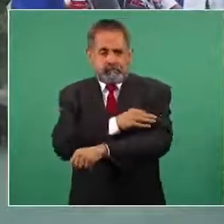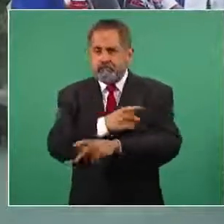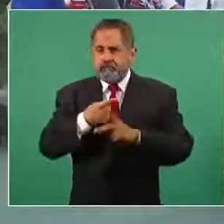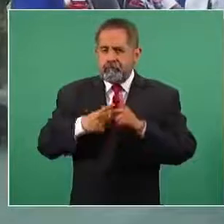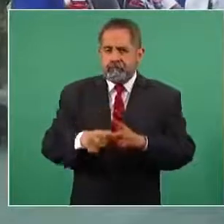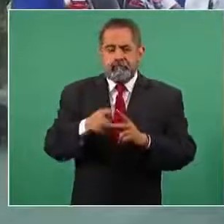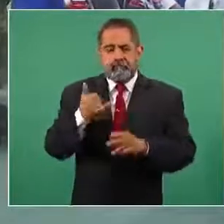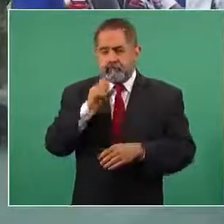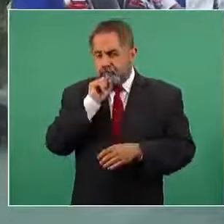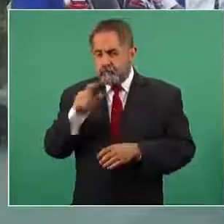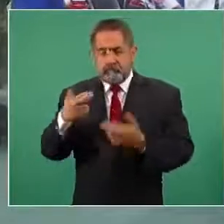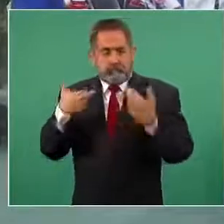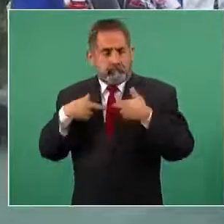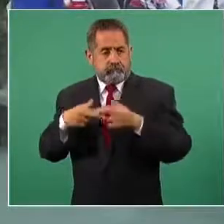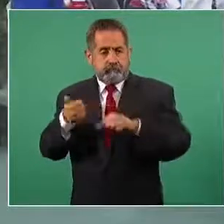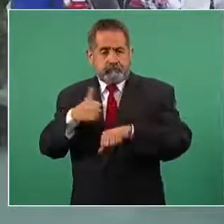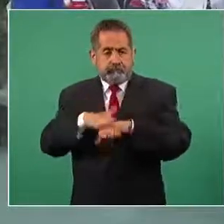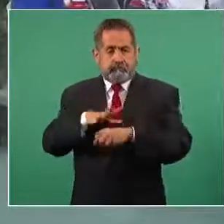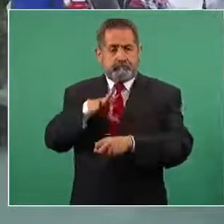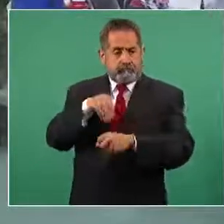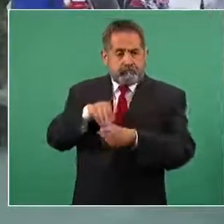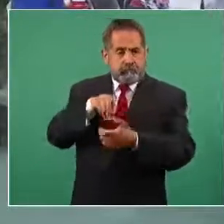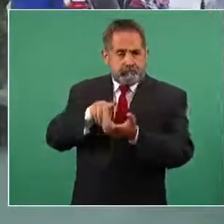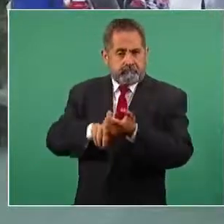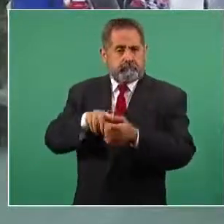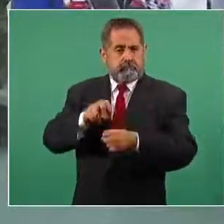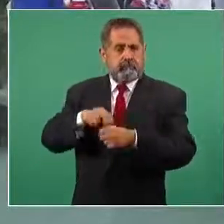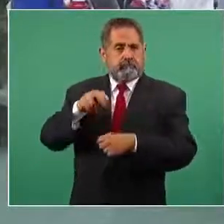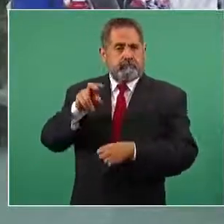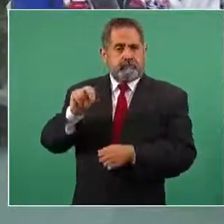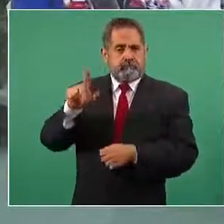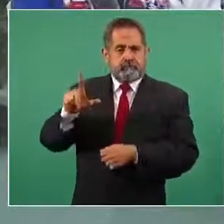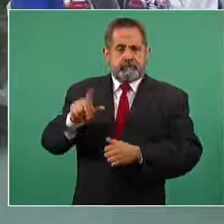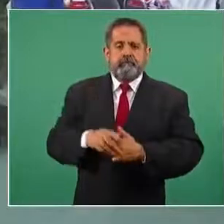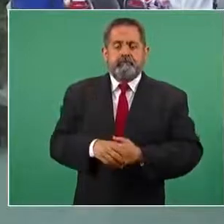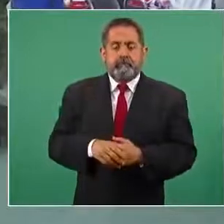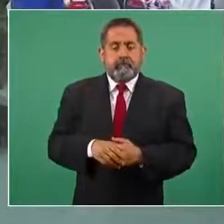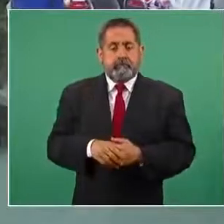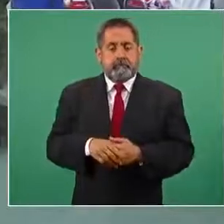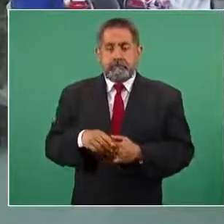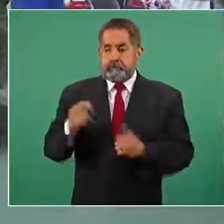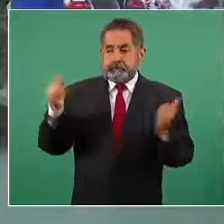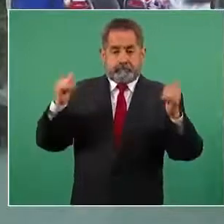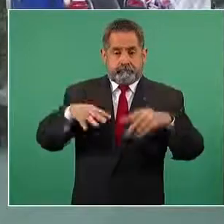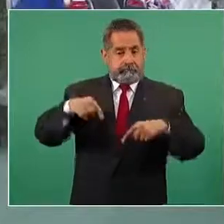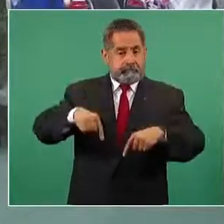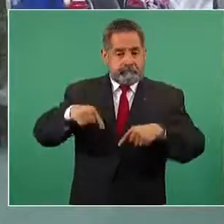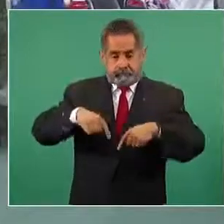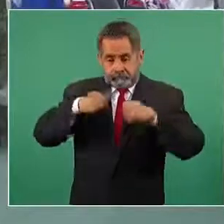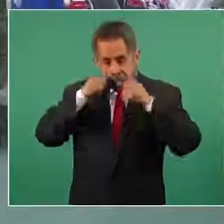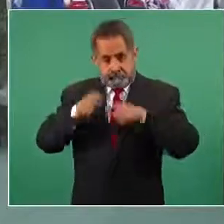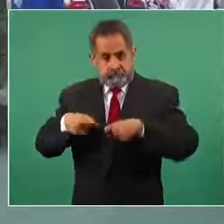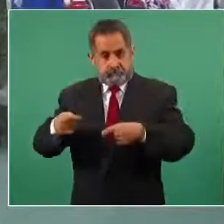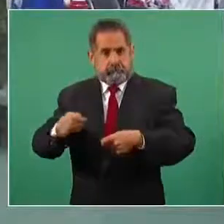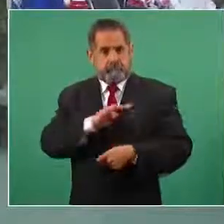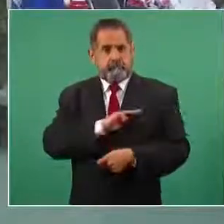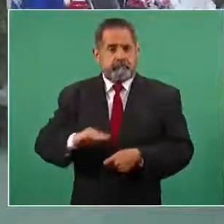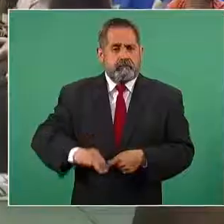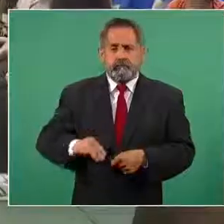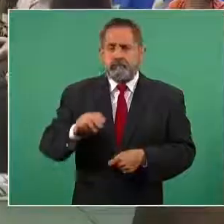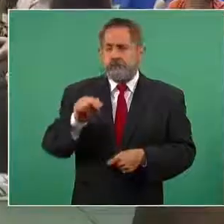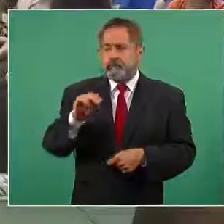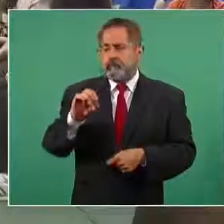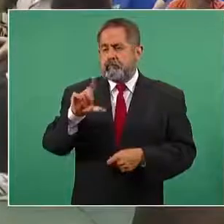y administrativos del Estado de Nuevo León. En este centro estaremos atendiendo los municipios de San